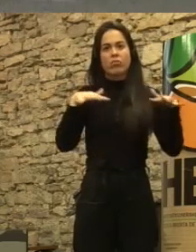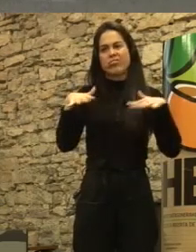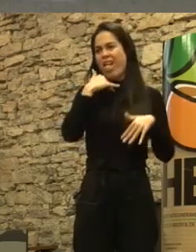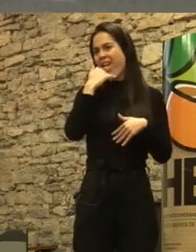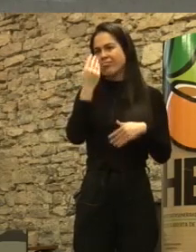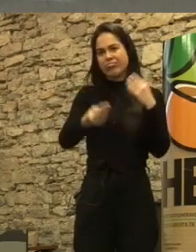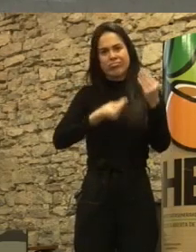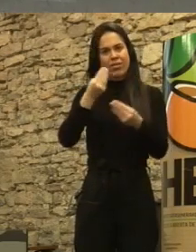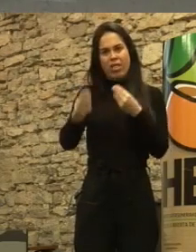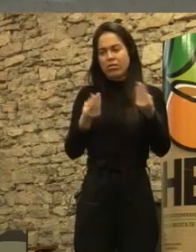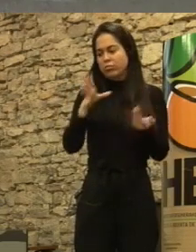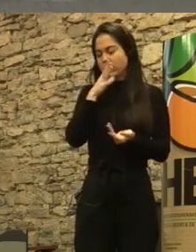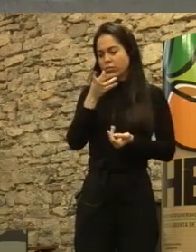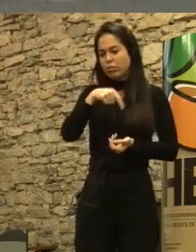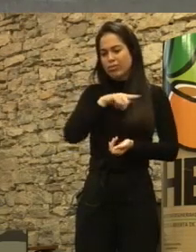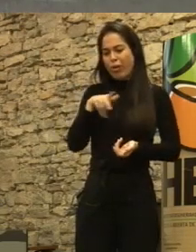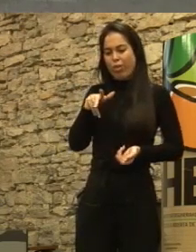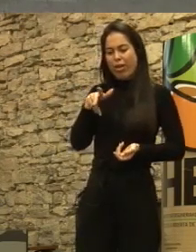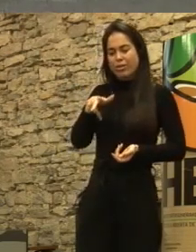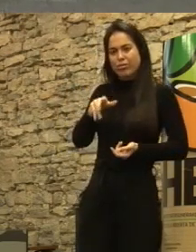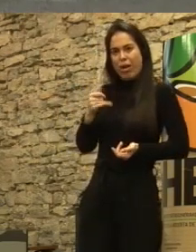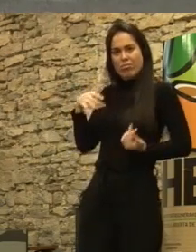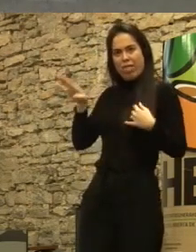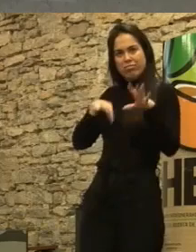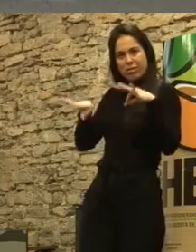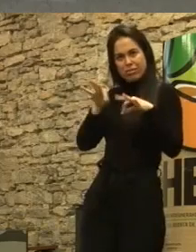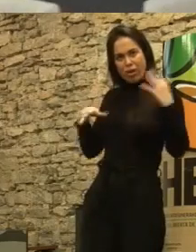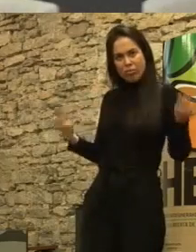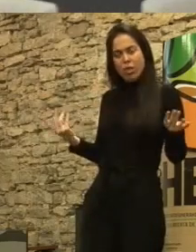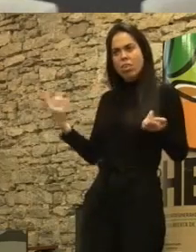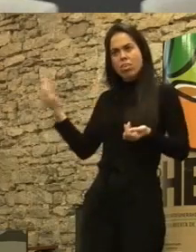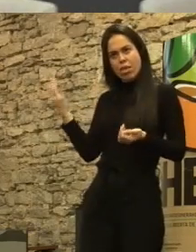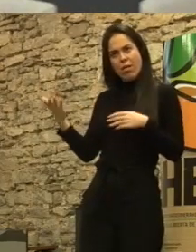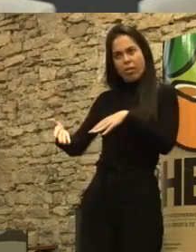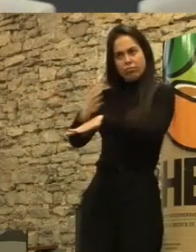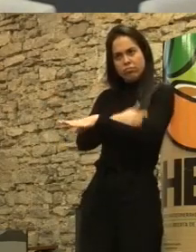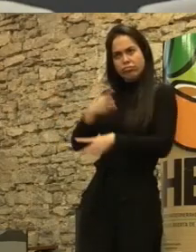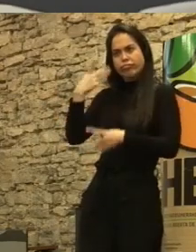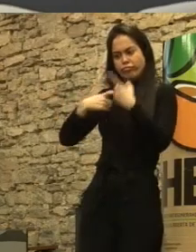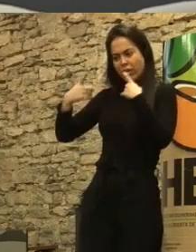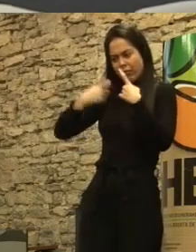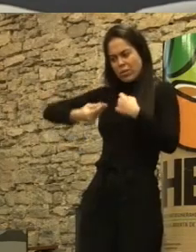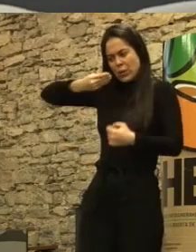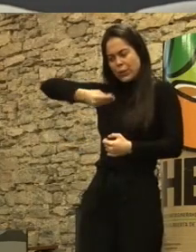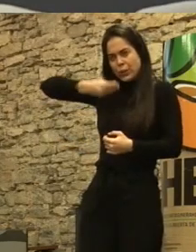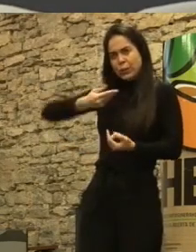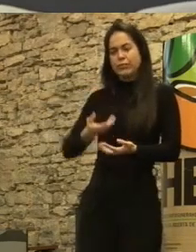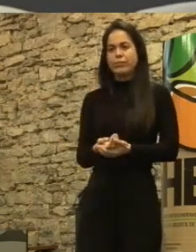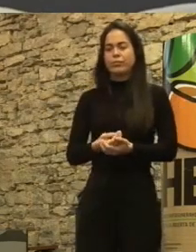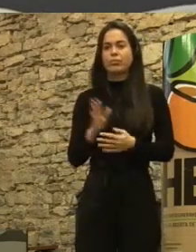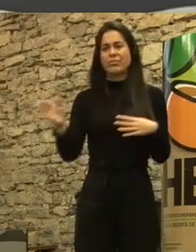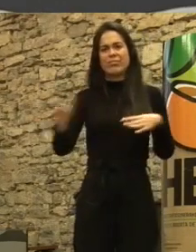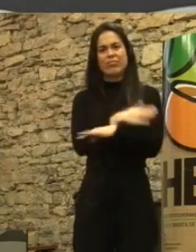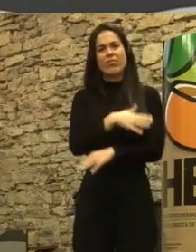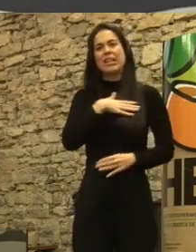si no se nos hurta nuestro derecho a tomar decisiones de una forma informada, o sea, tomar decisiones con buena información. Pero antes os quiero hablar de